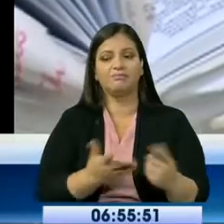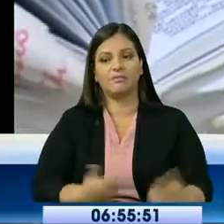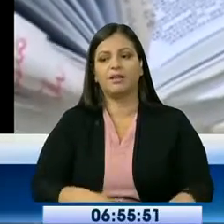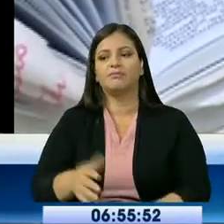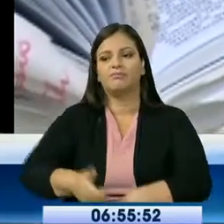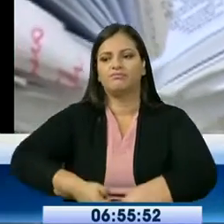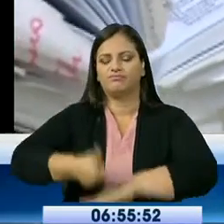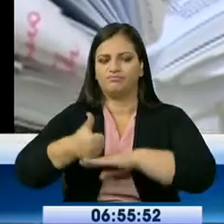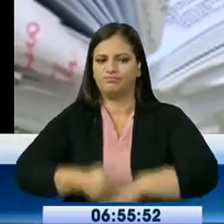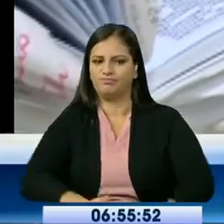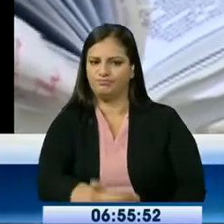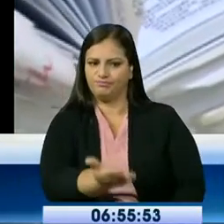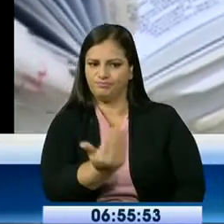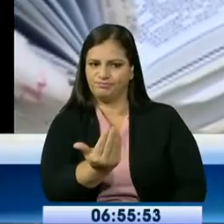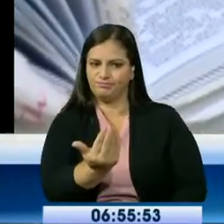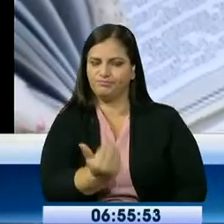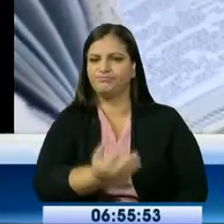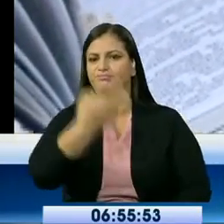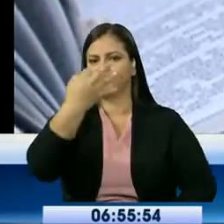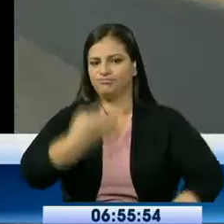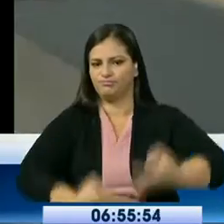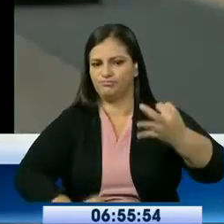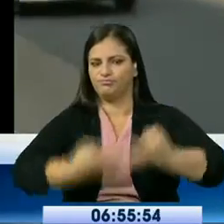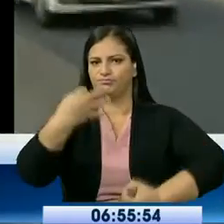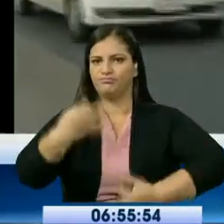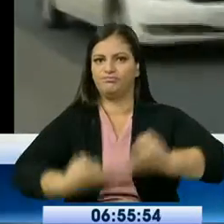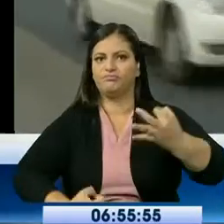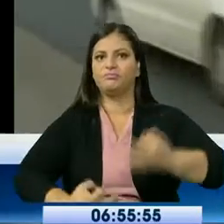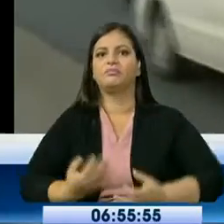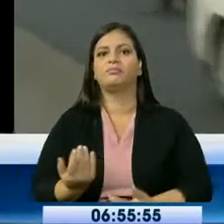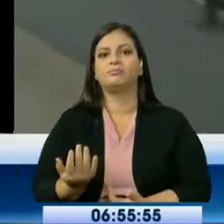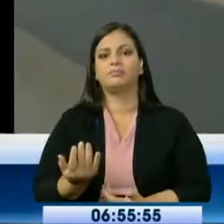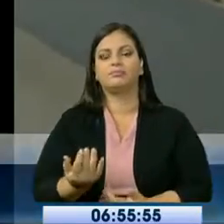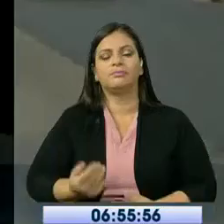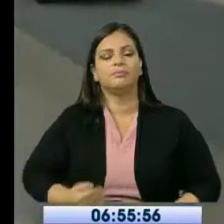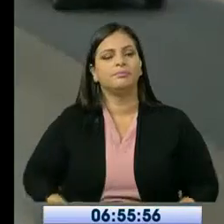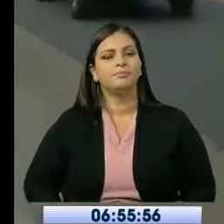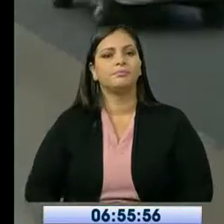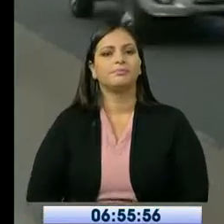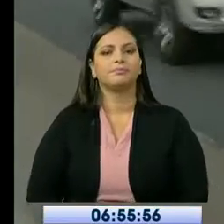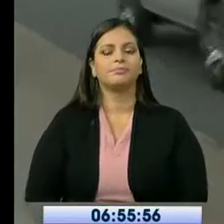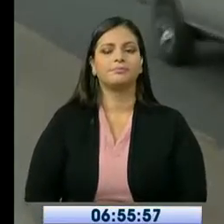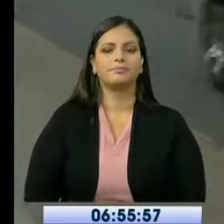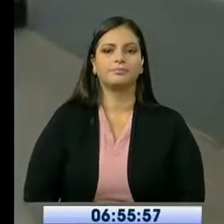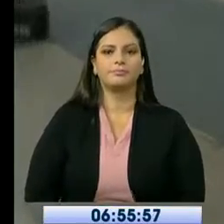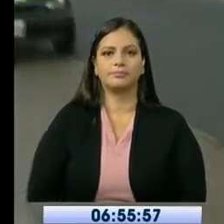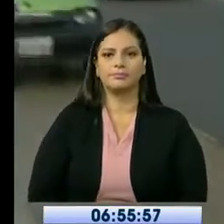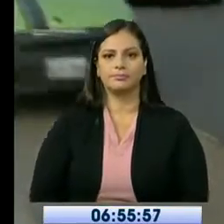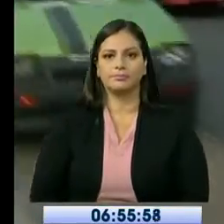una audiencia de formulación de cargos. Informó Jorge Salazar.